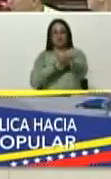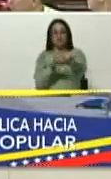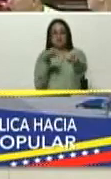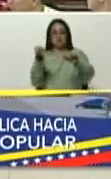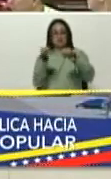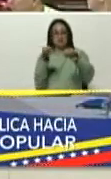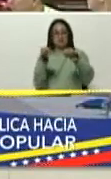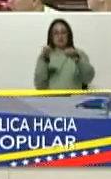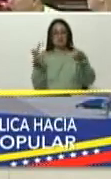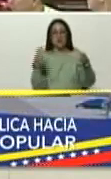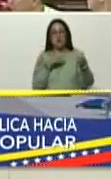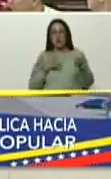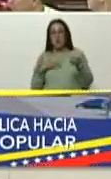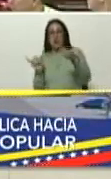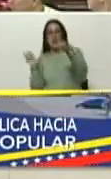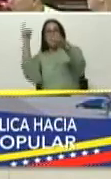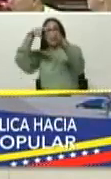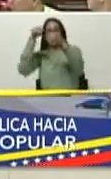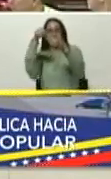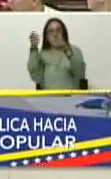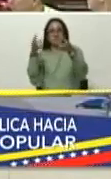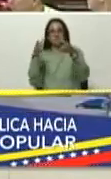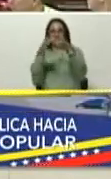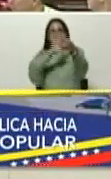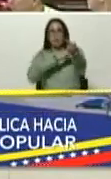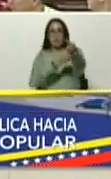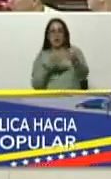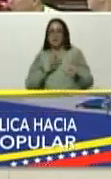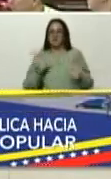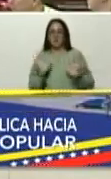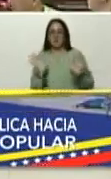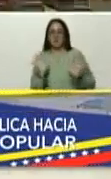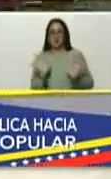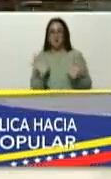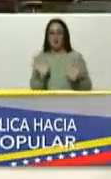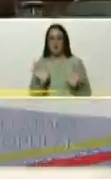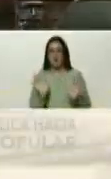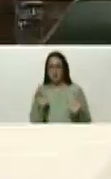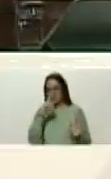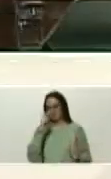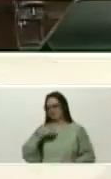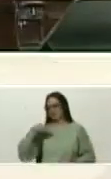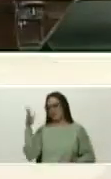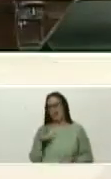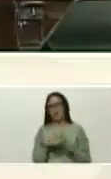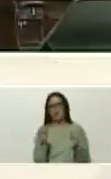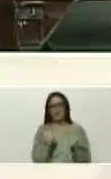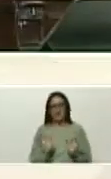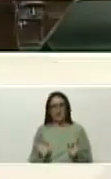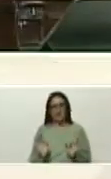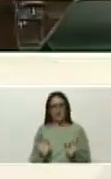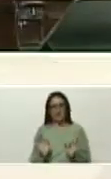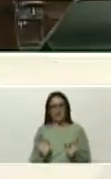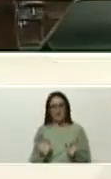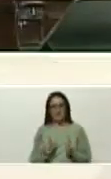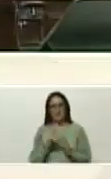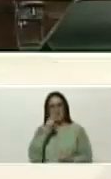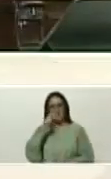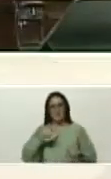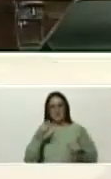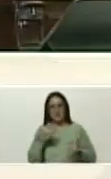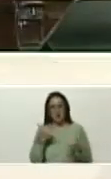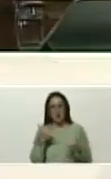élites también. No, acabamos con todo ese modelo, con todas esas élites, y empezamos